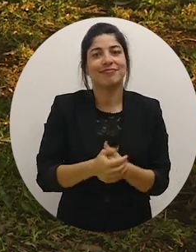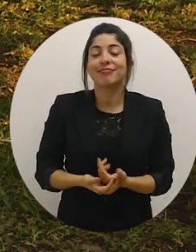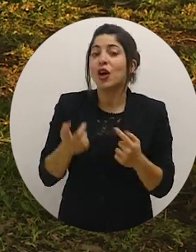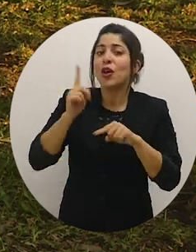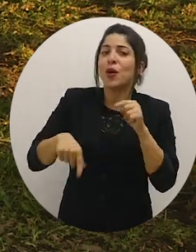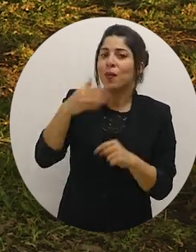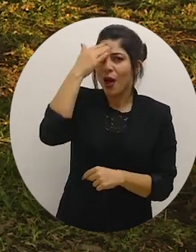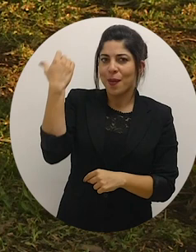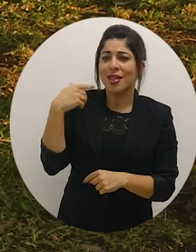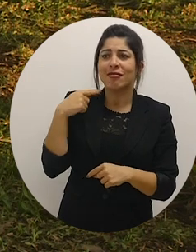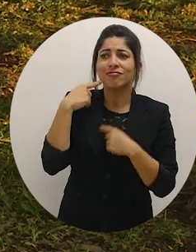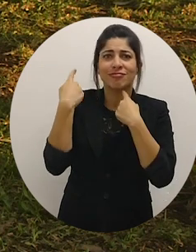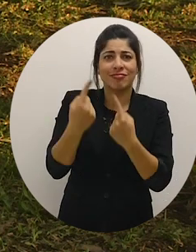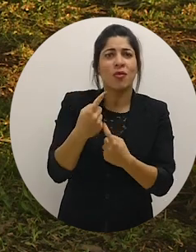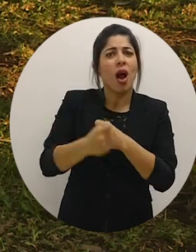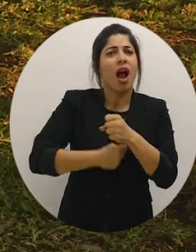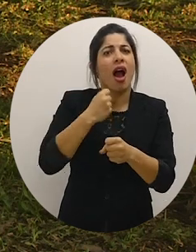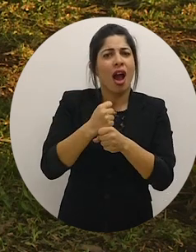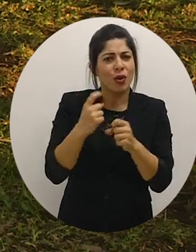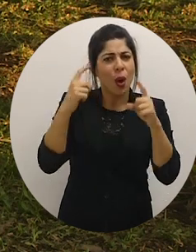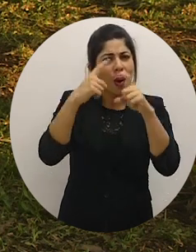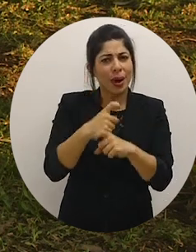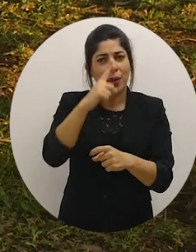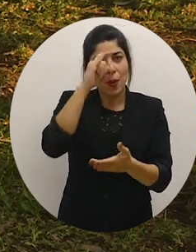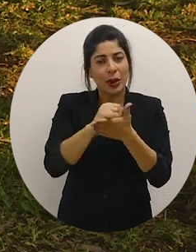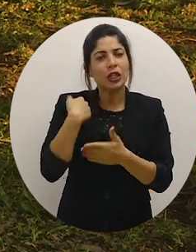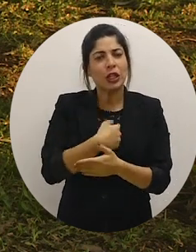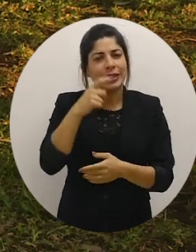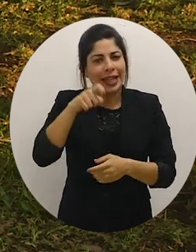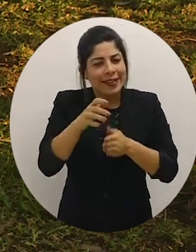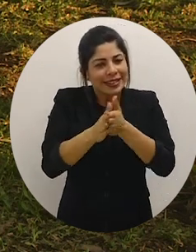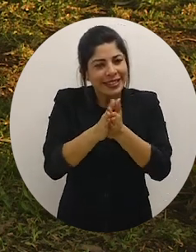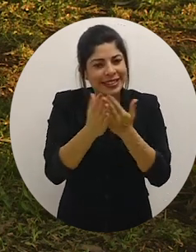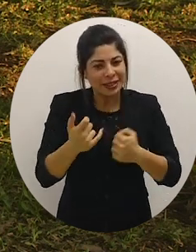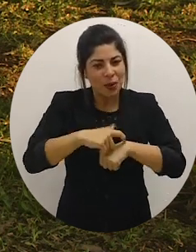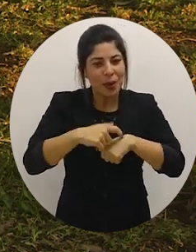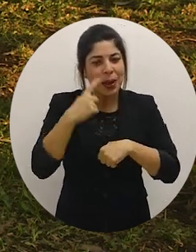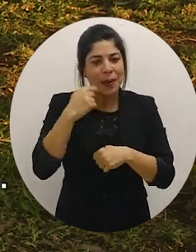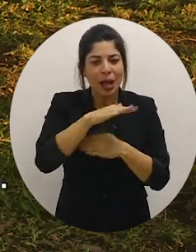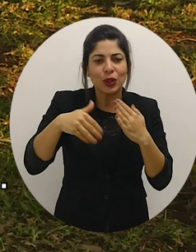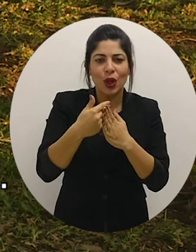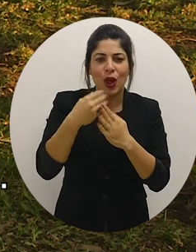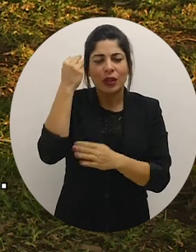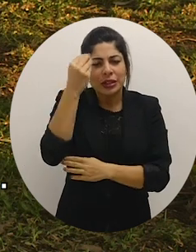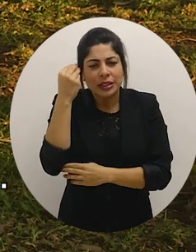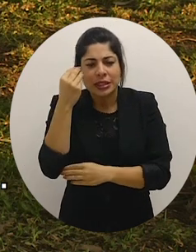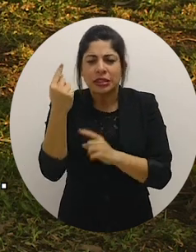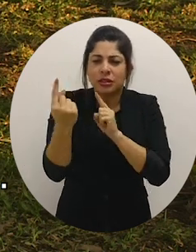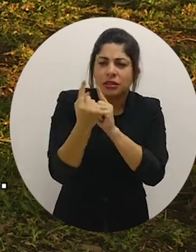No podemos dejar de lado que ha sido un año muy complejo, y por eso debemos aprovechar esta época para reflexionar, para